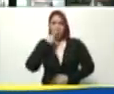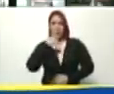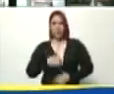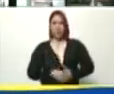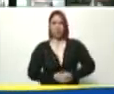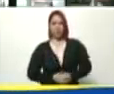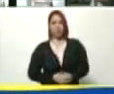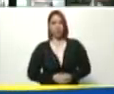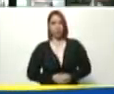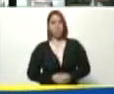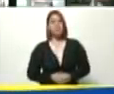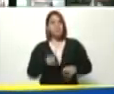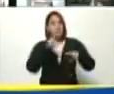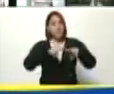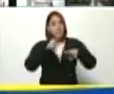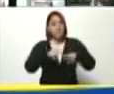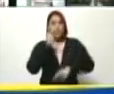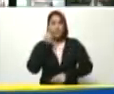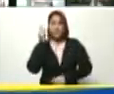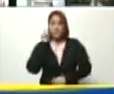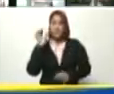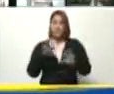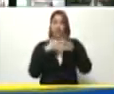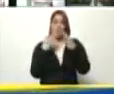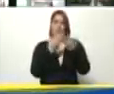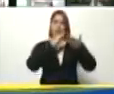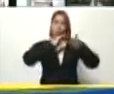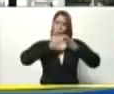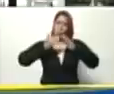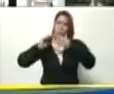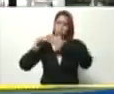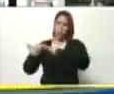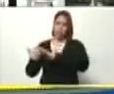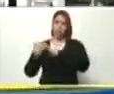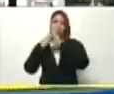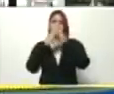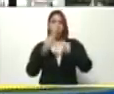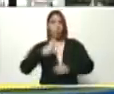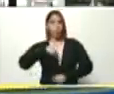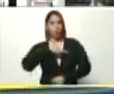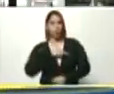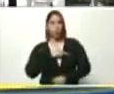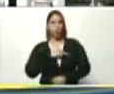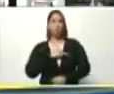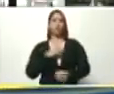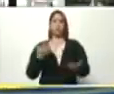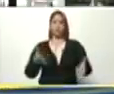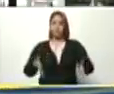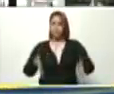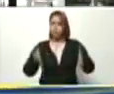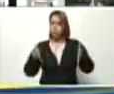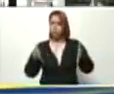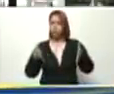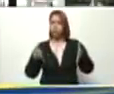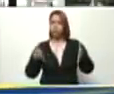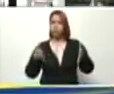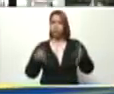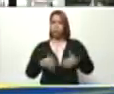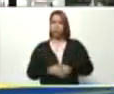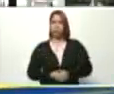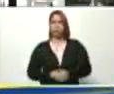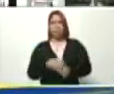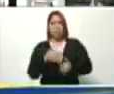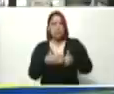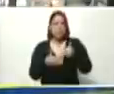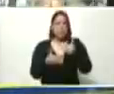los niños, a las niñas, a la familia, a la comunidad. Y todo esto lo hemos ido ganando a pulso. A